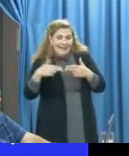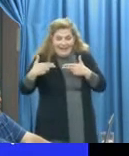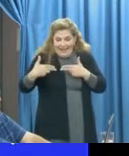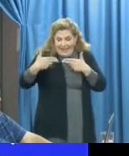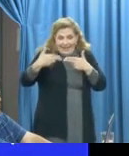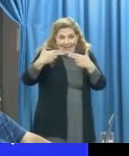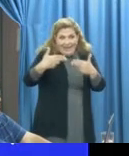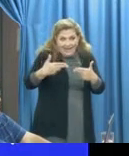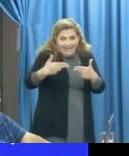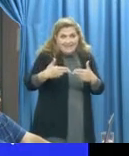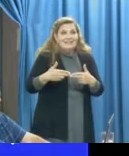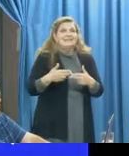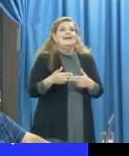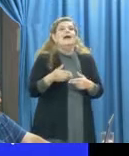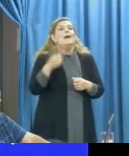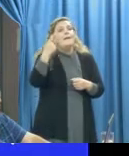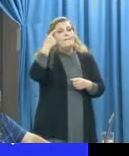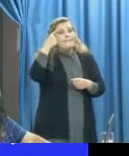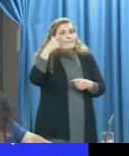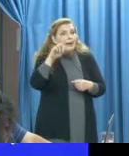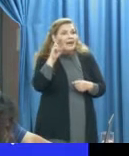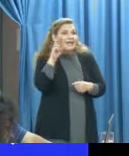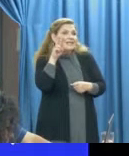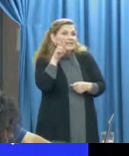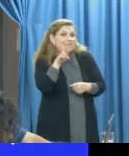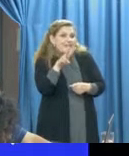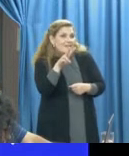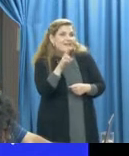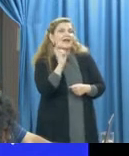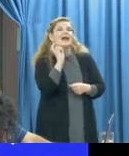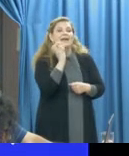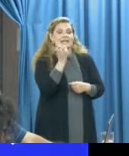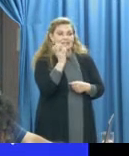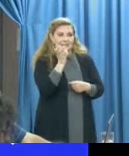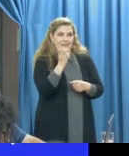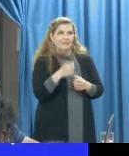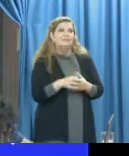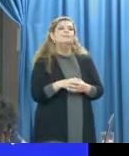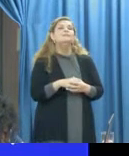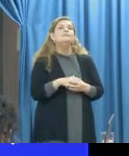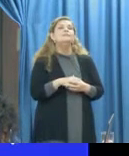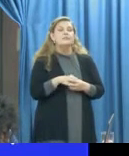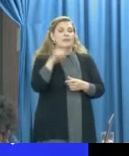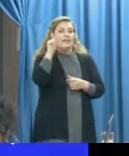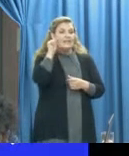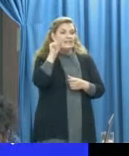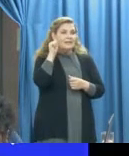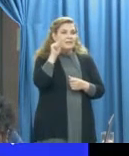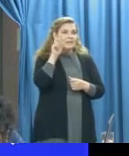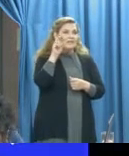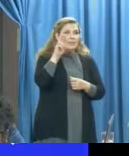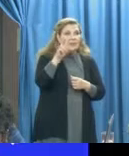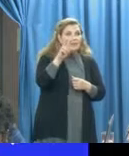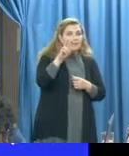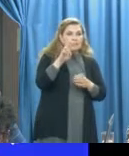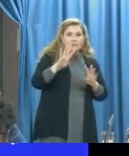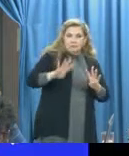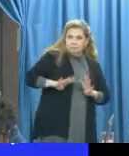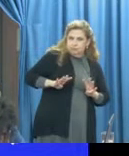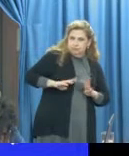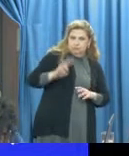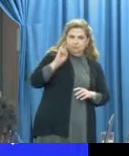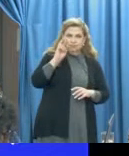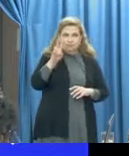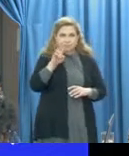está determinando para que se vea ese fenotipo. ¿Sí? Entonces siempre vemos un fenotipo y podemos